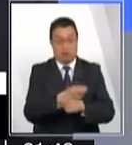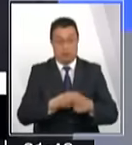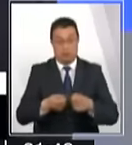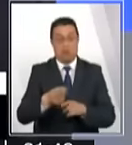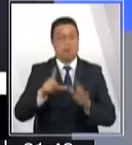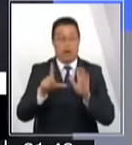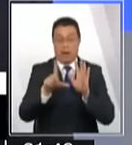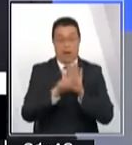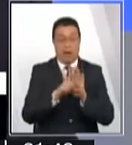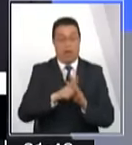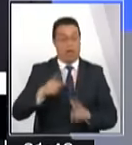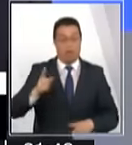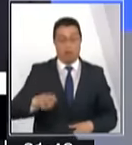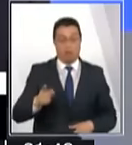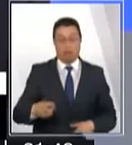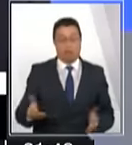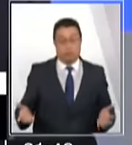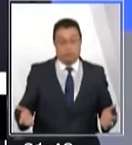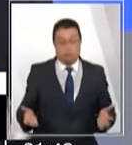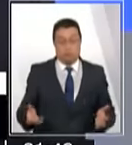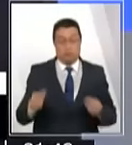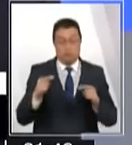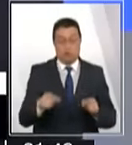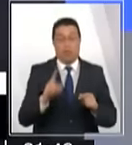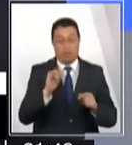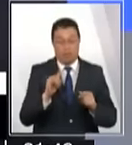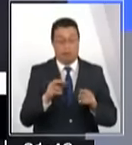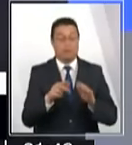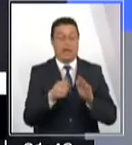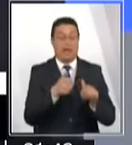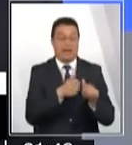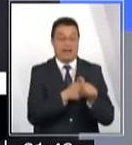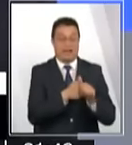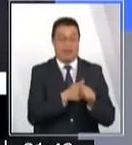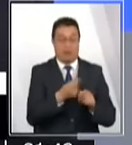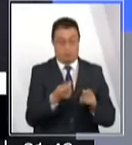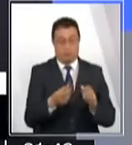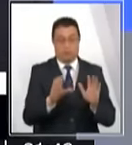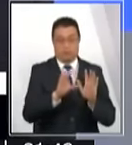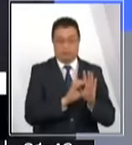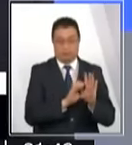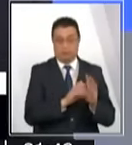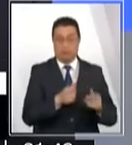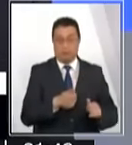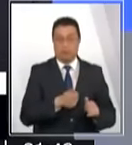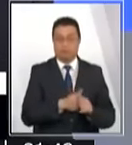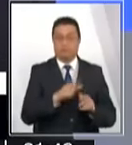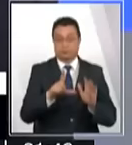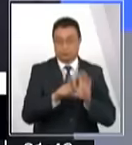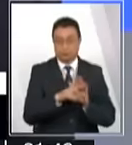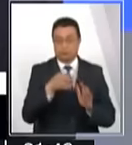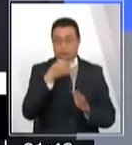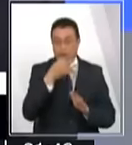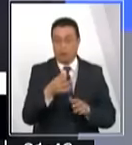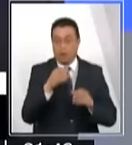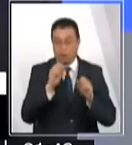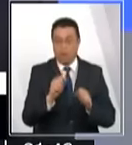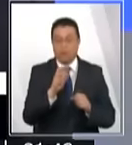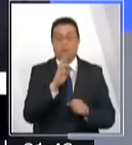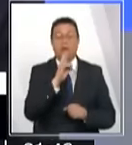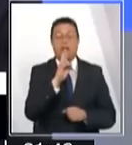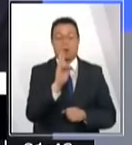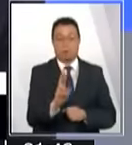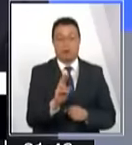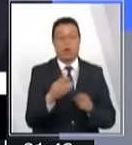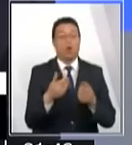la ley ya vale decir tienen que mantener reservas financiera ya de acuerdo a lo que señala la ley para poder responder en el